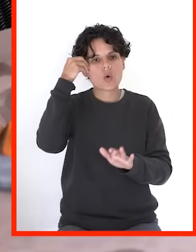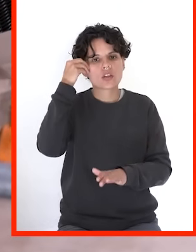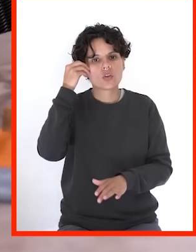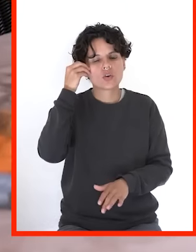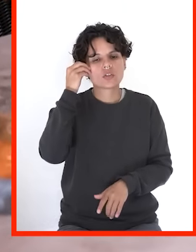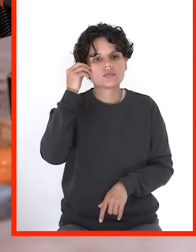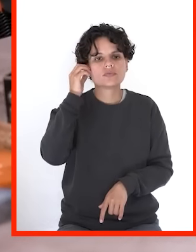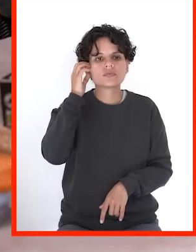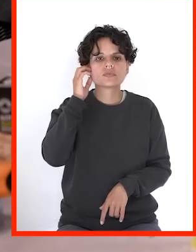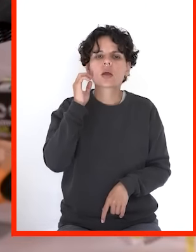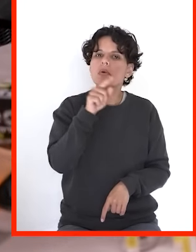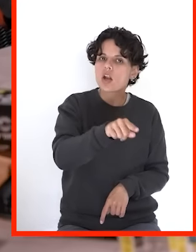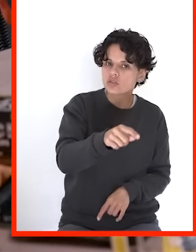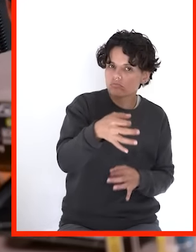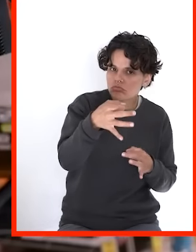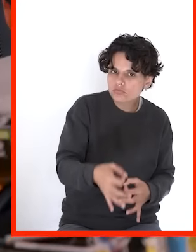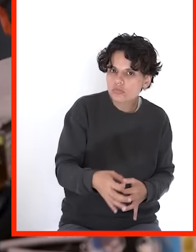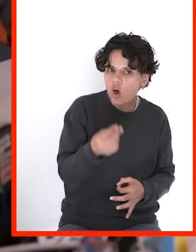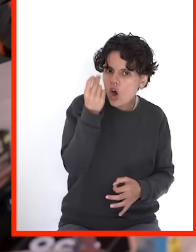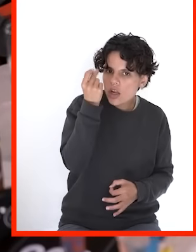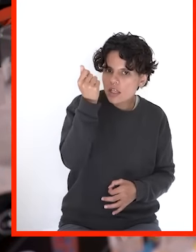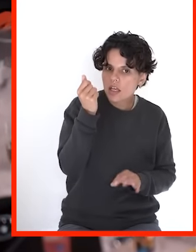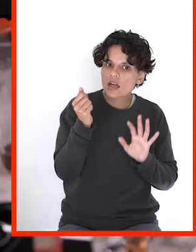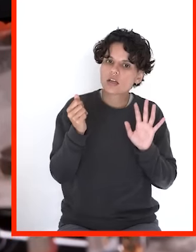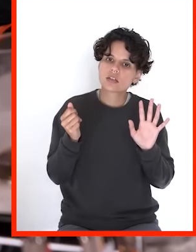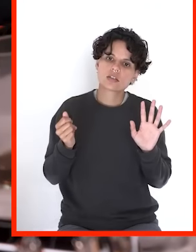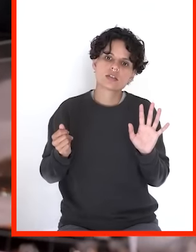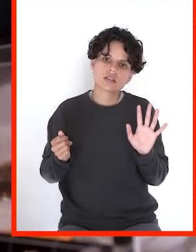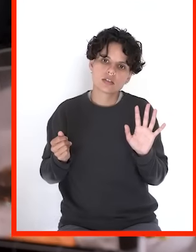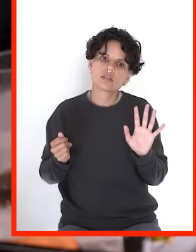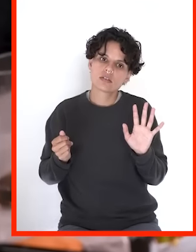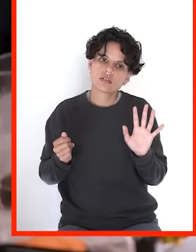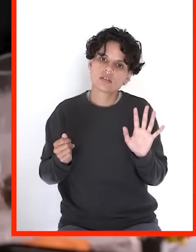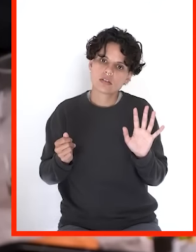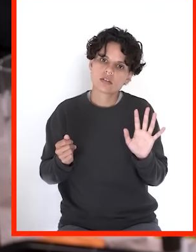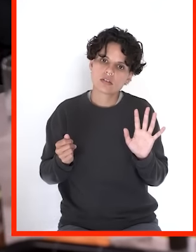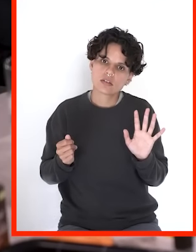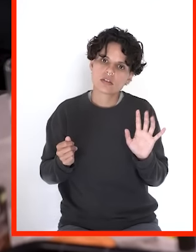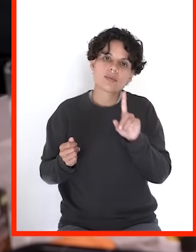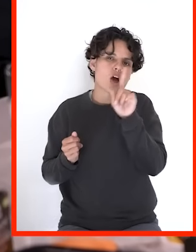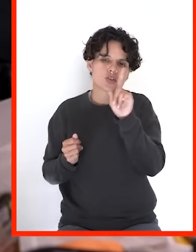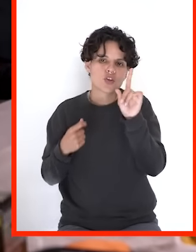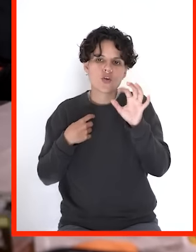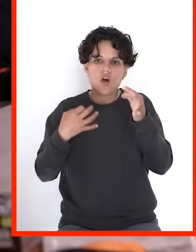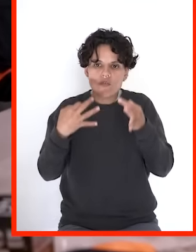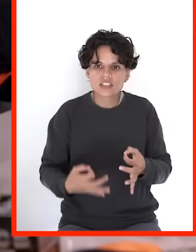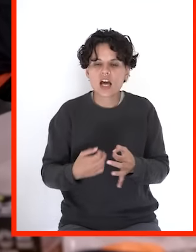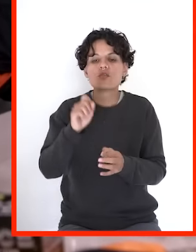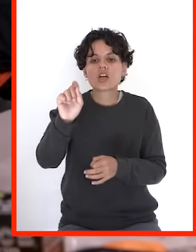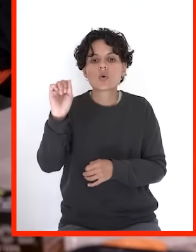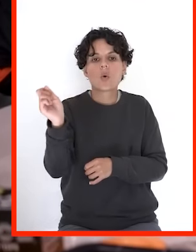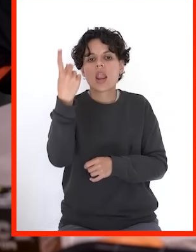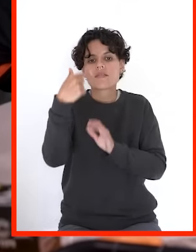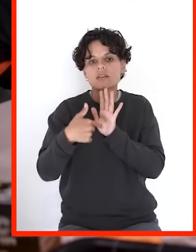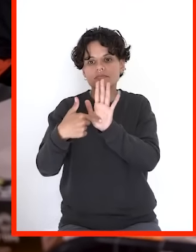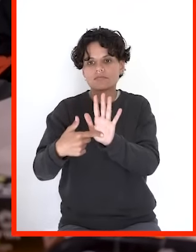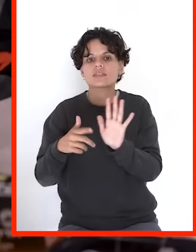tocata es original o no...? ¿Te pasaste rollo en esa tocada? Sí, Pancho, fue la invitación pero... oficial, fue para que tocáramos en vivo,